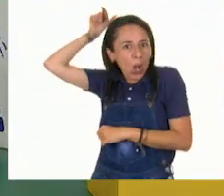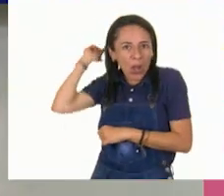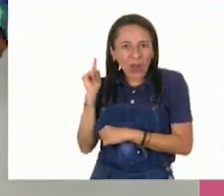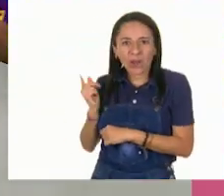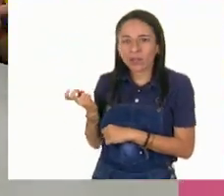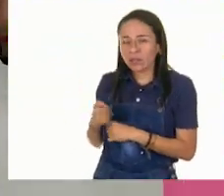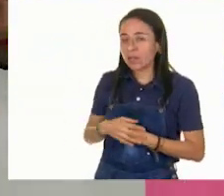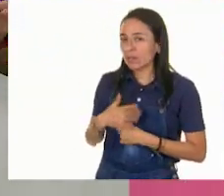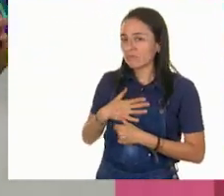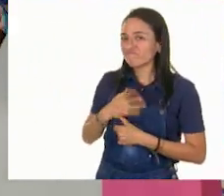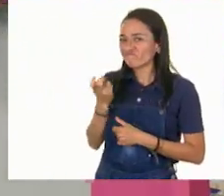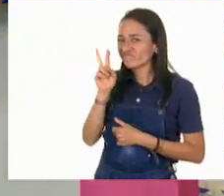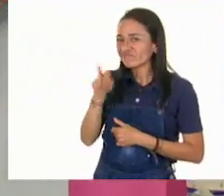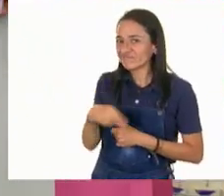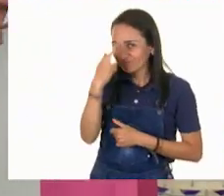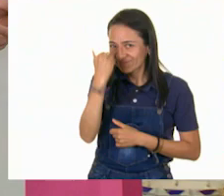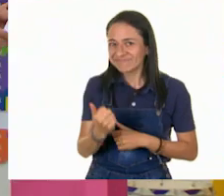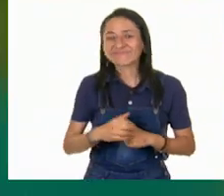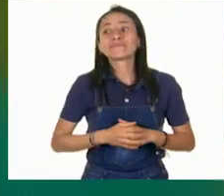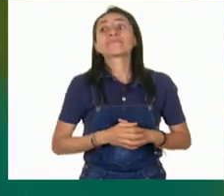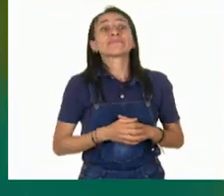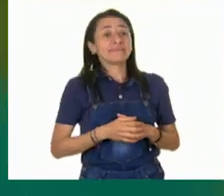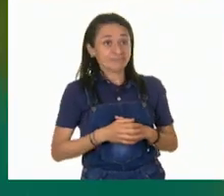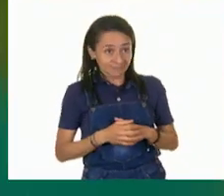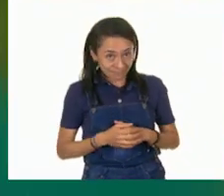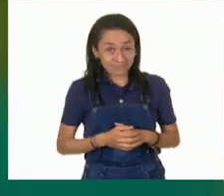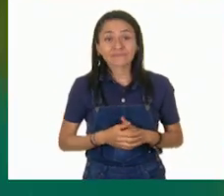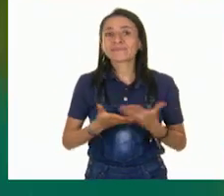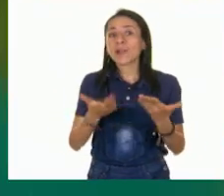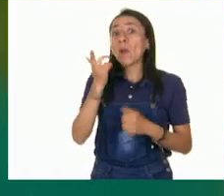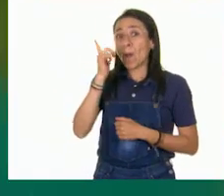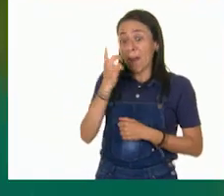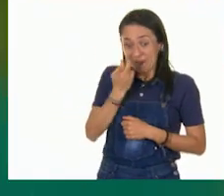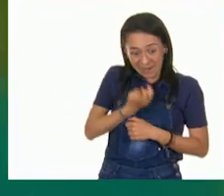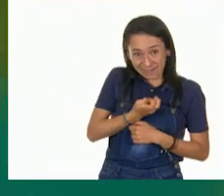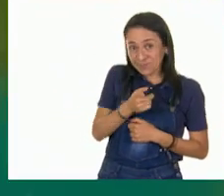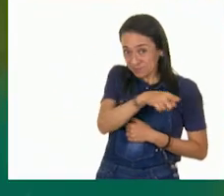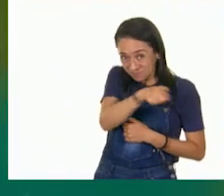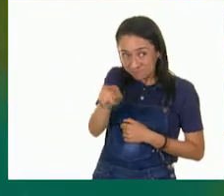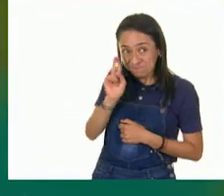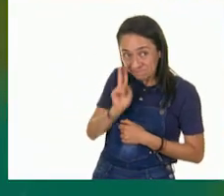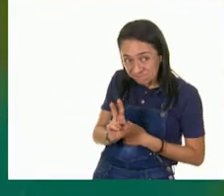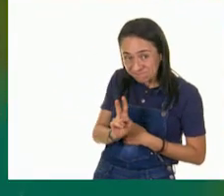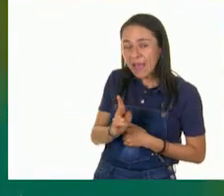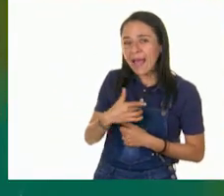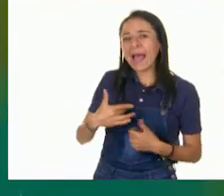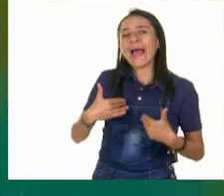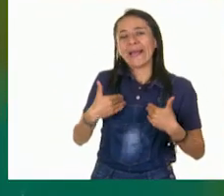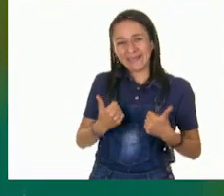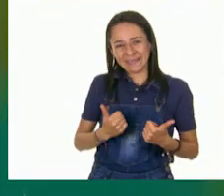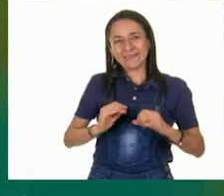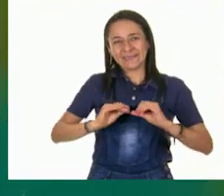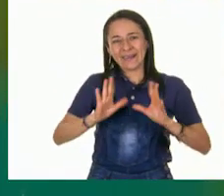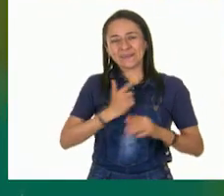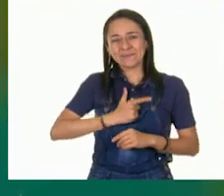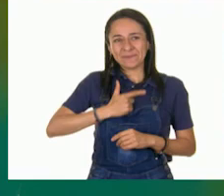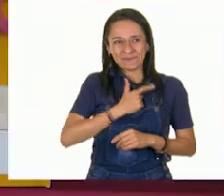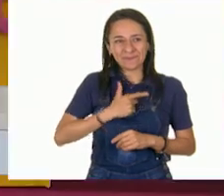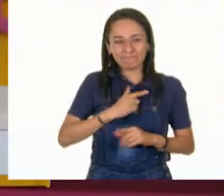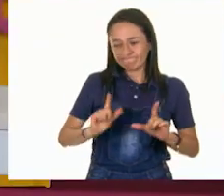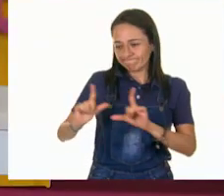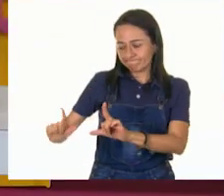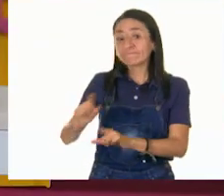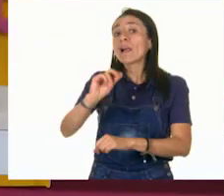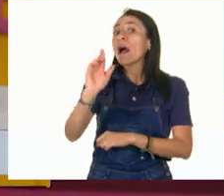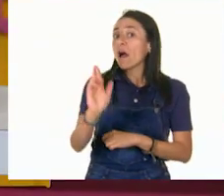cansada. Muy bueno, bien. Espero entonces, que les haya gustado mucho este repaso. Esa la pondremos ahí. Recuerden que las intensidades